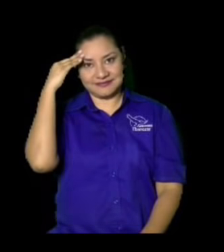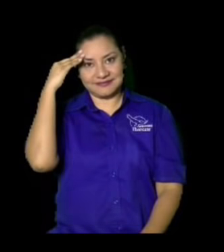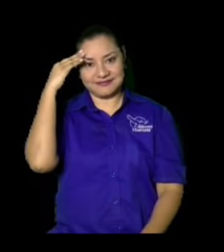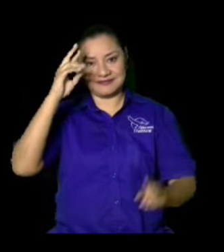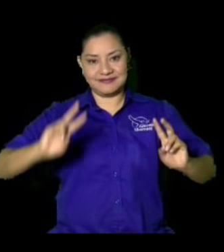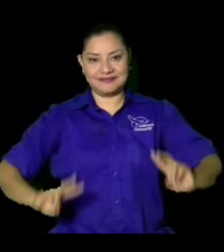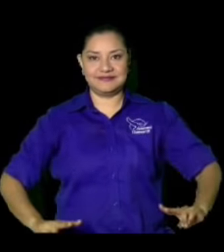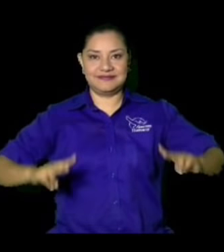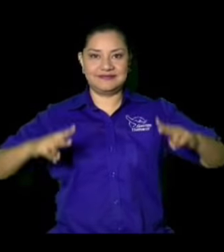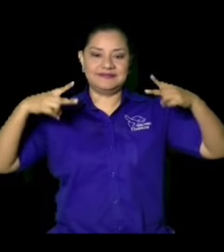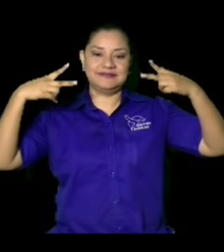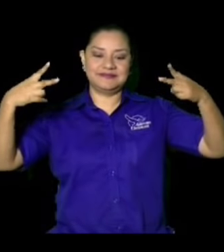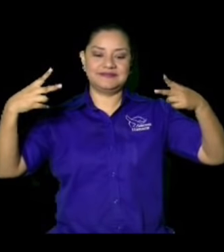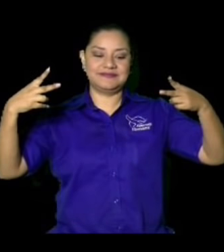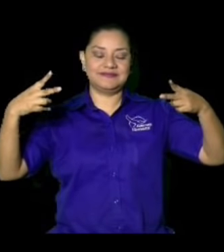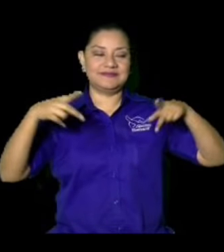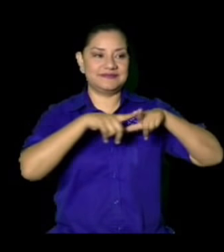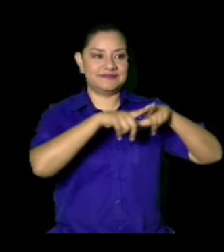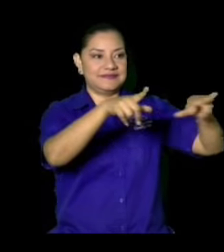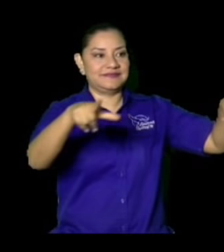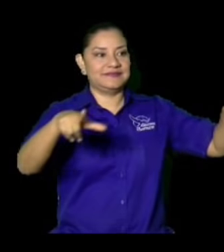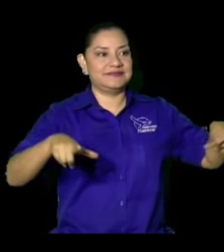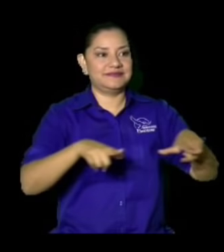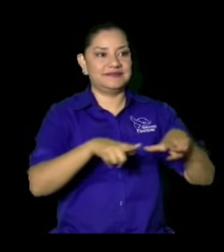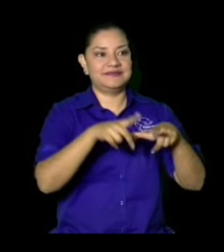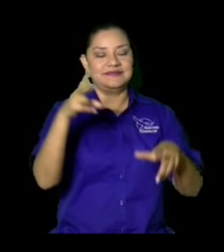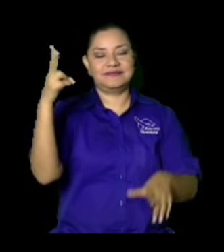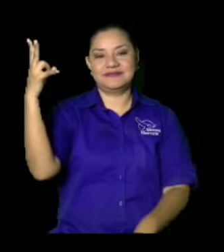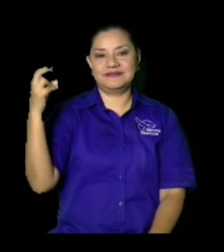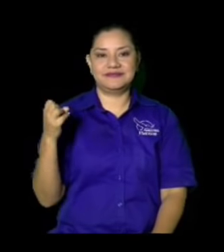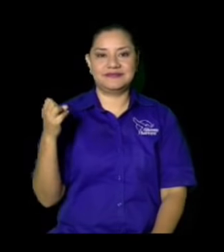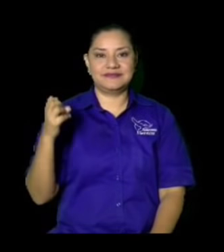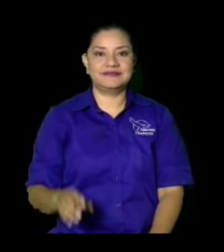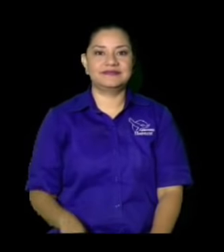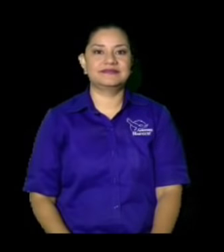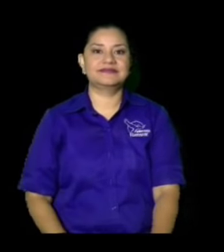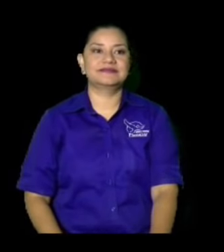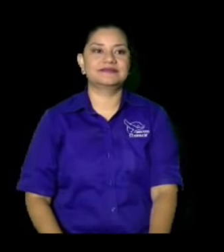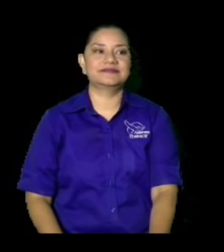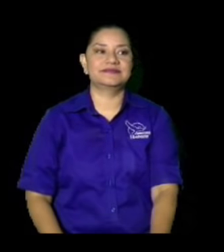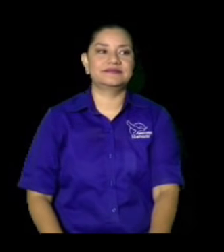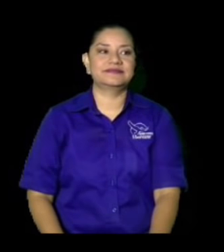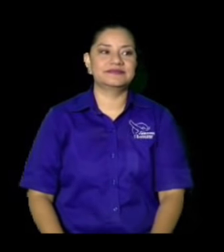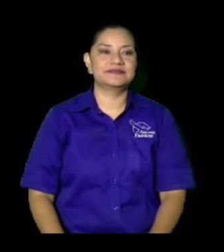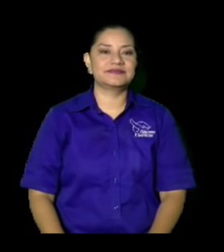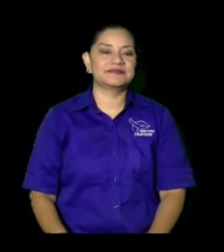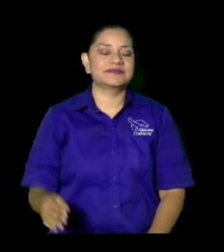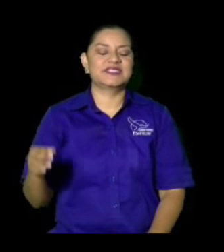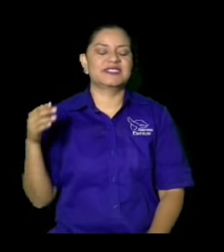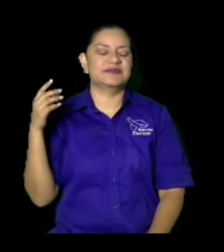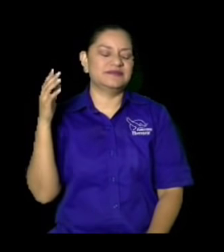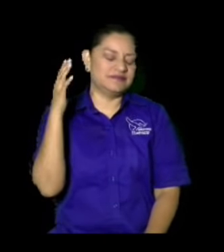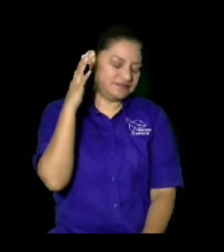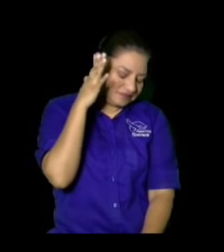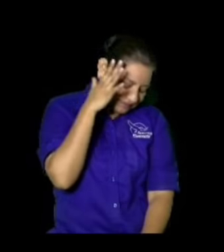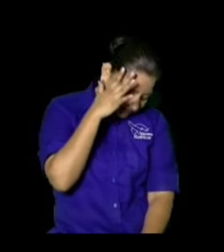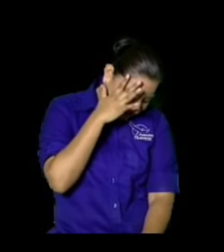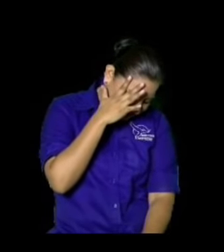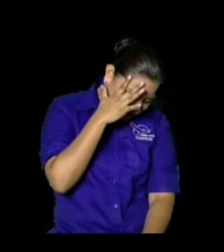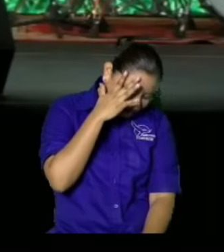puesto. Porque a muchos el enemigo ha hecho que se baje la cabeza. Pero esta